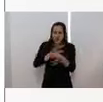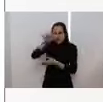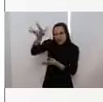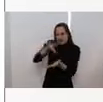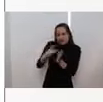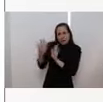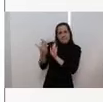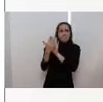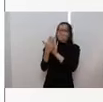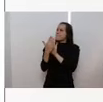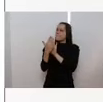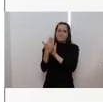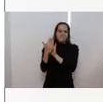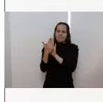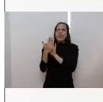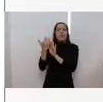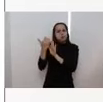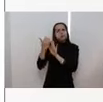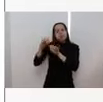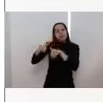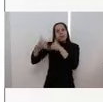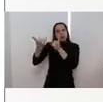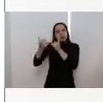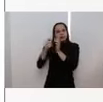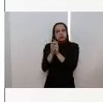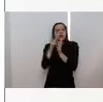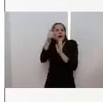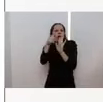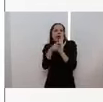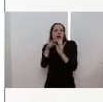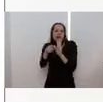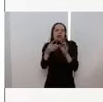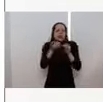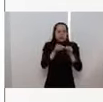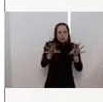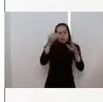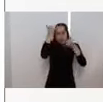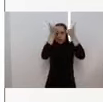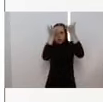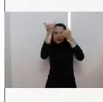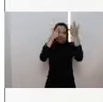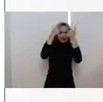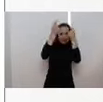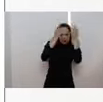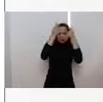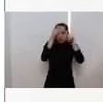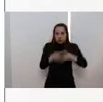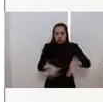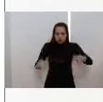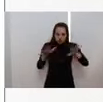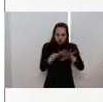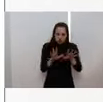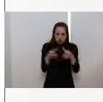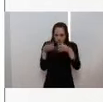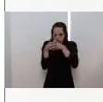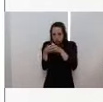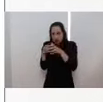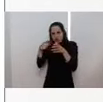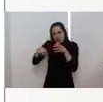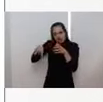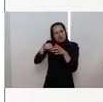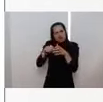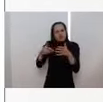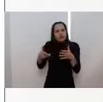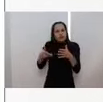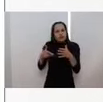sin embargo gracias al despliegue de las estrategias que se organizaron desde el plan comando incidentes se pudo